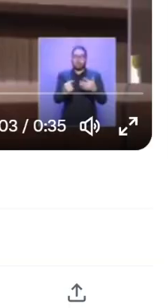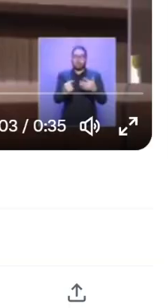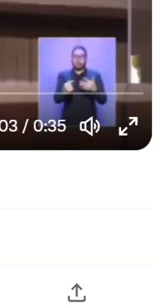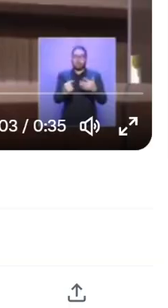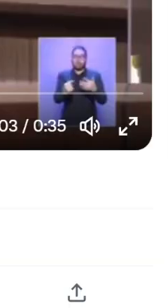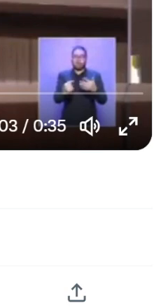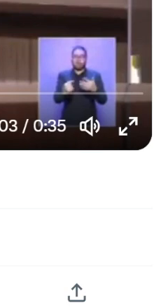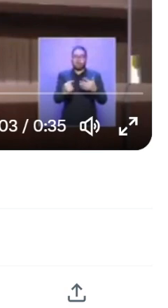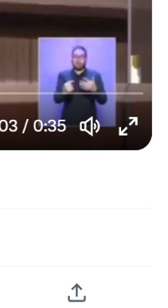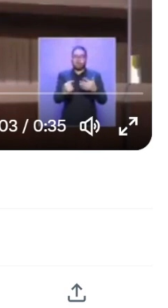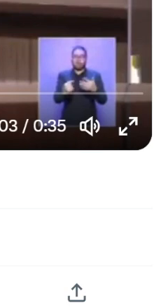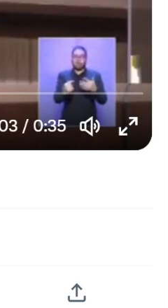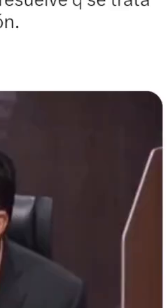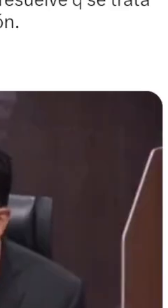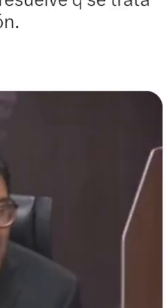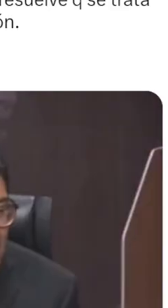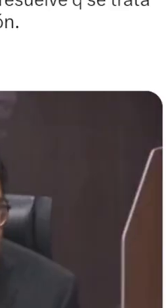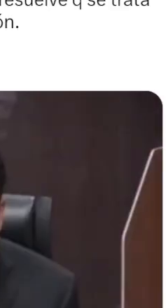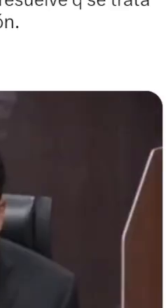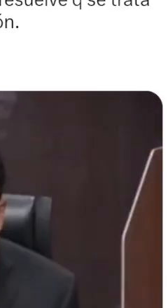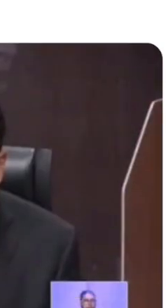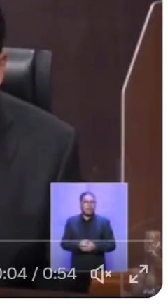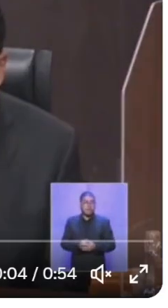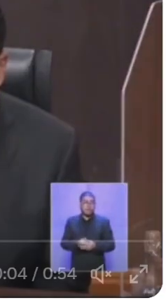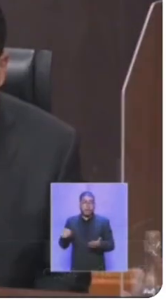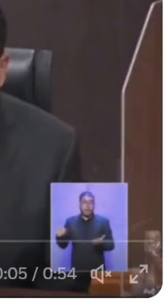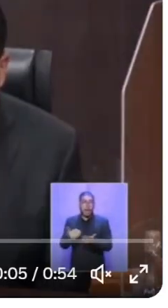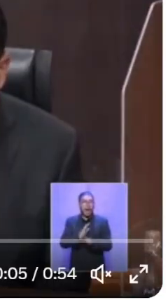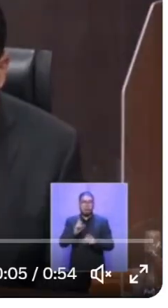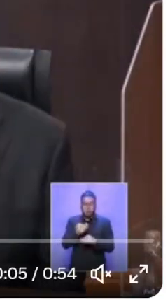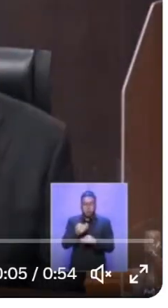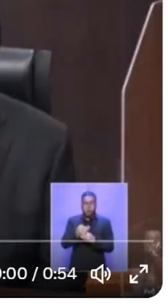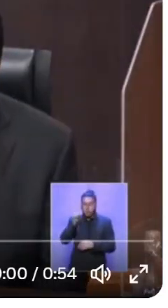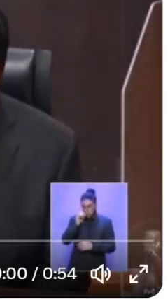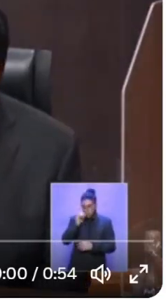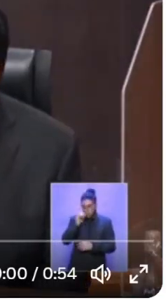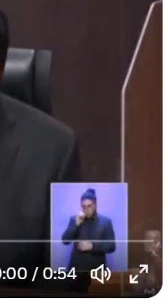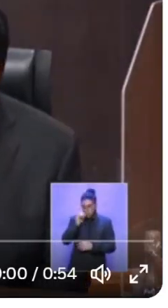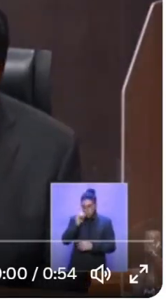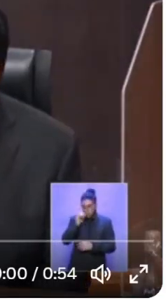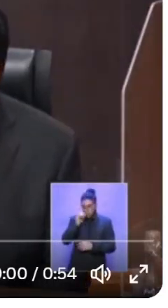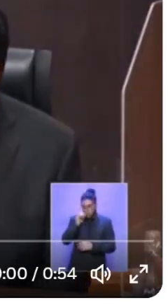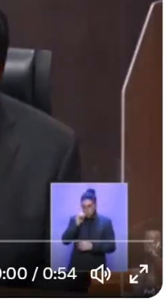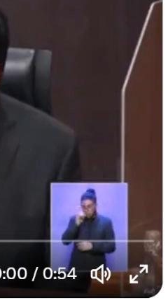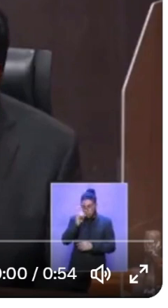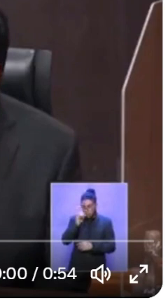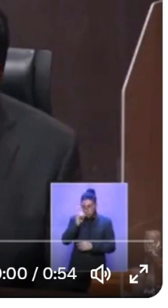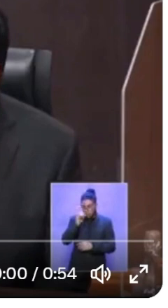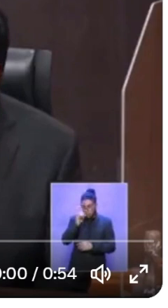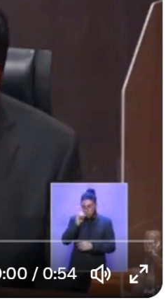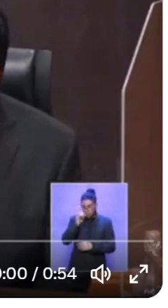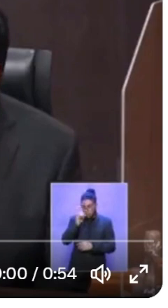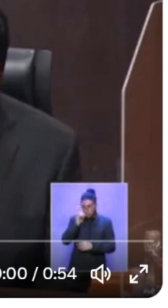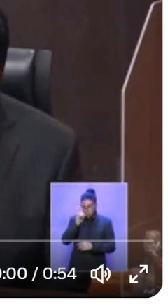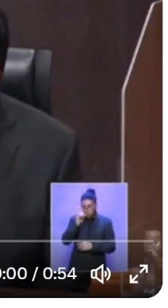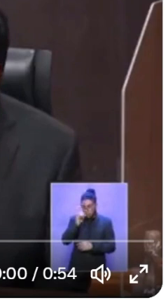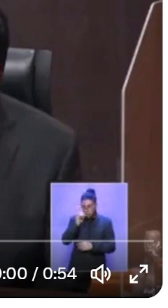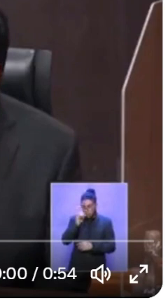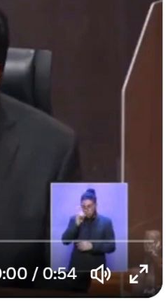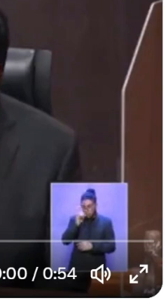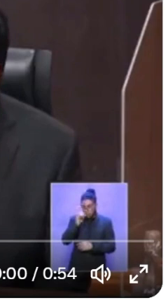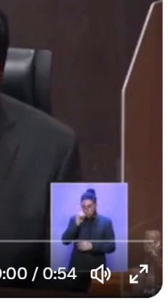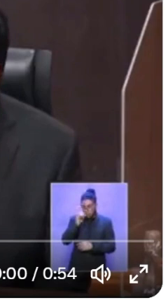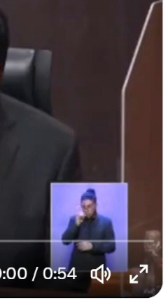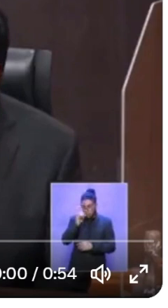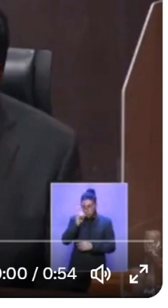su mandato. Siguiendo con la información, y repito, esta gente fue la misma que en su momento la apoyó a